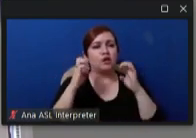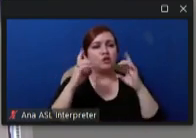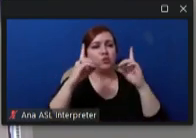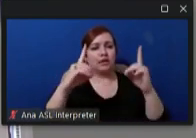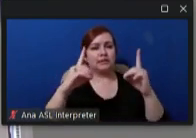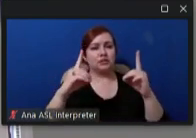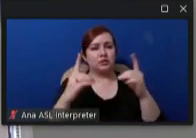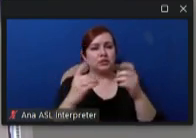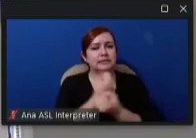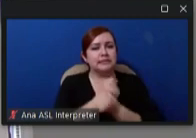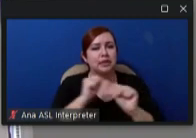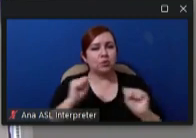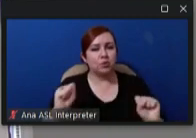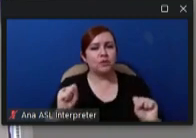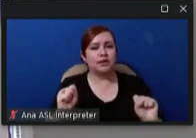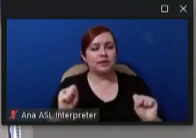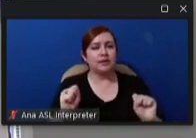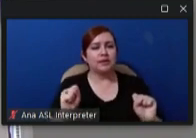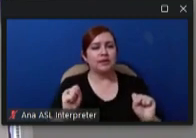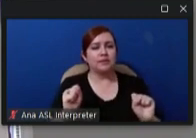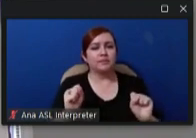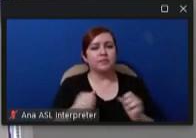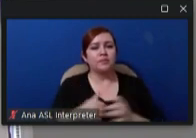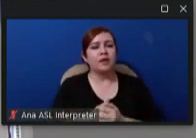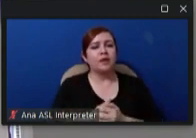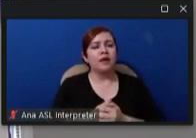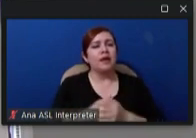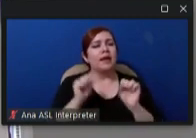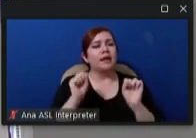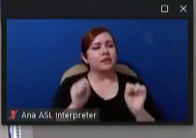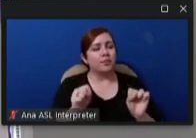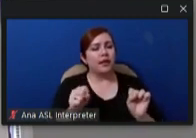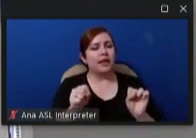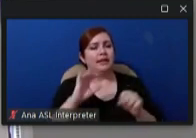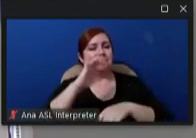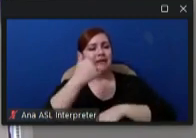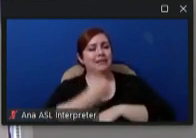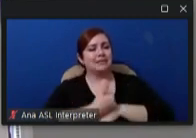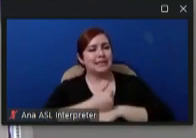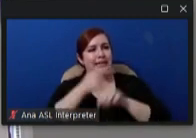Derechos de las Personas con Discapacidad establece estos principios y debemos